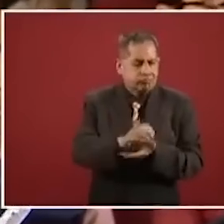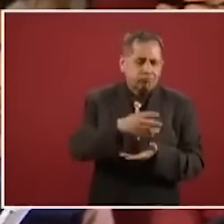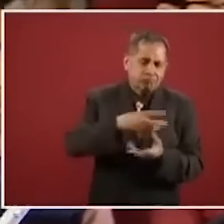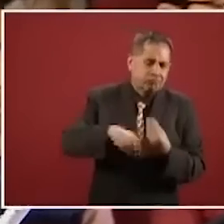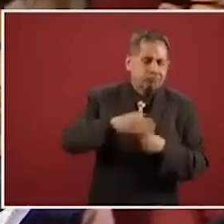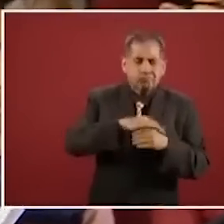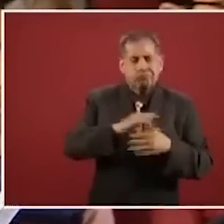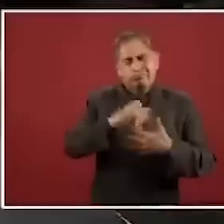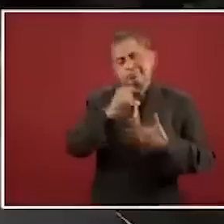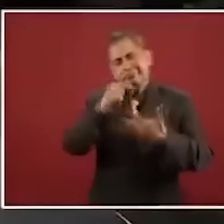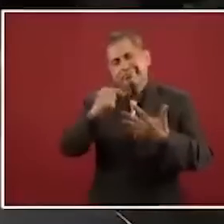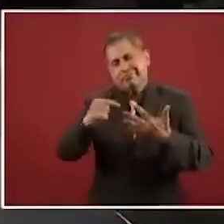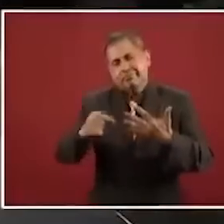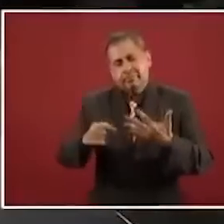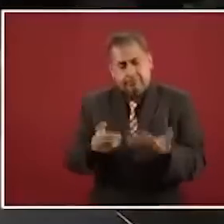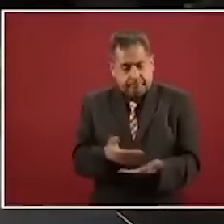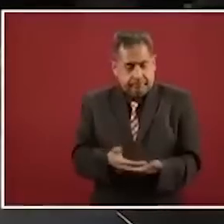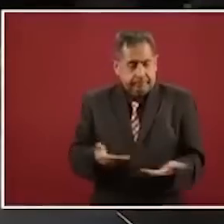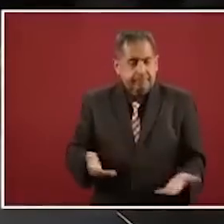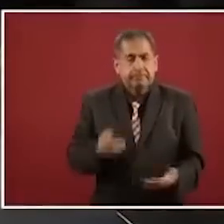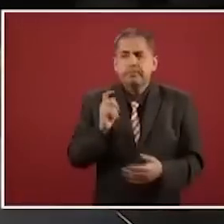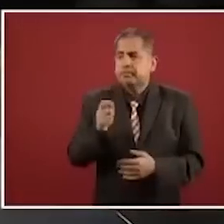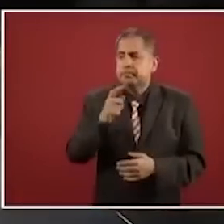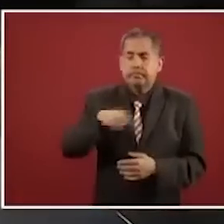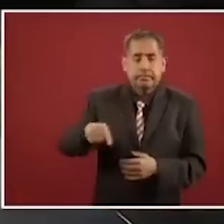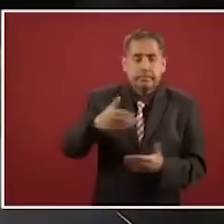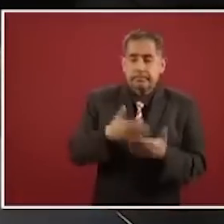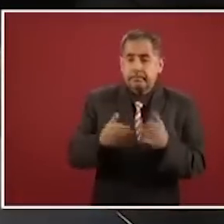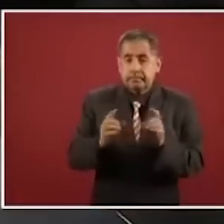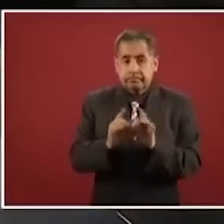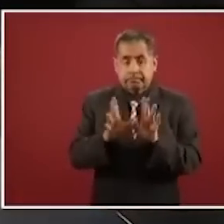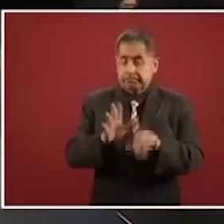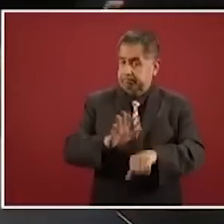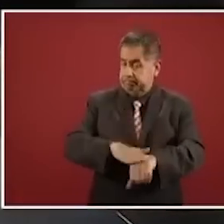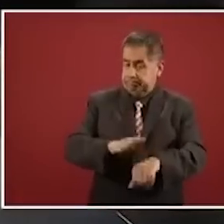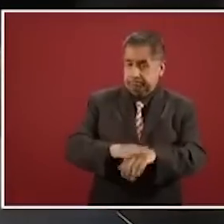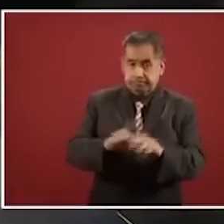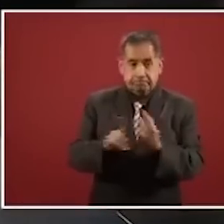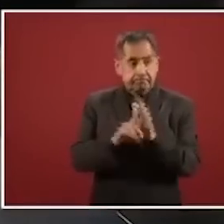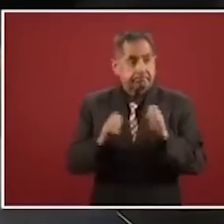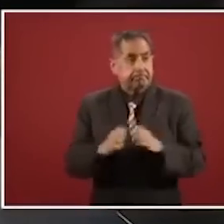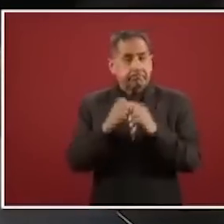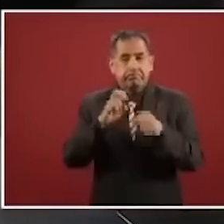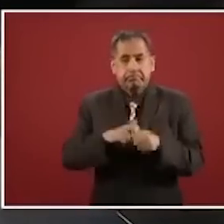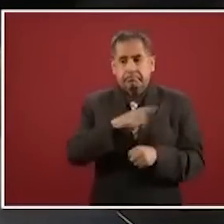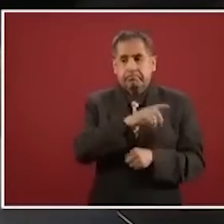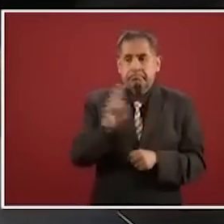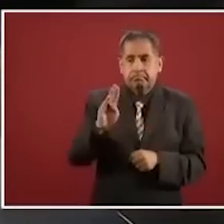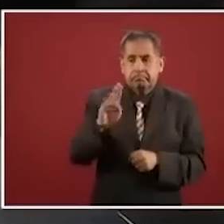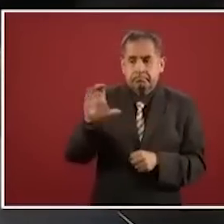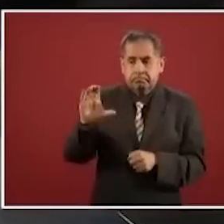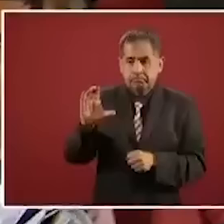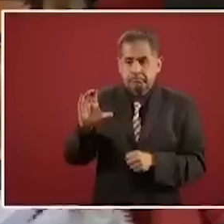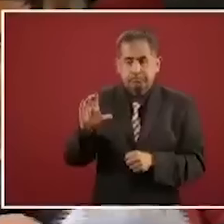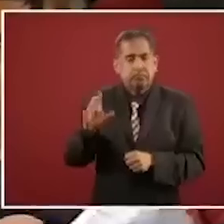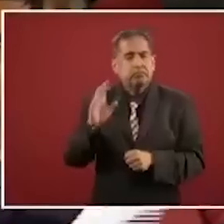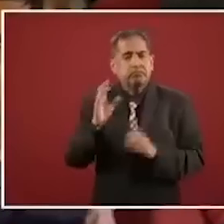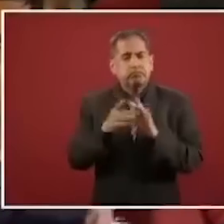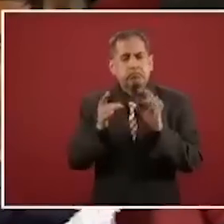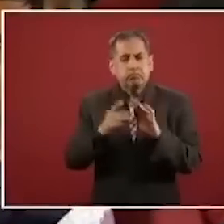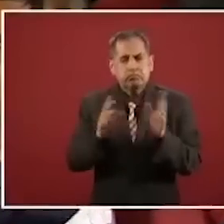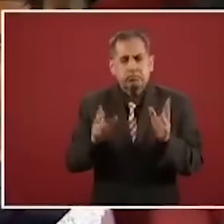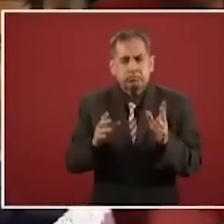muchos menesteres, hoy hay una situación de alerta en Baja California. Tenemos el caso, no